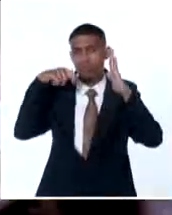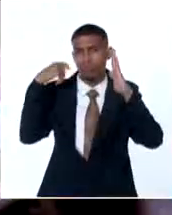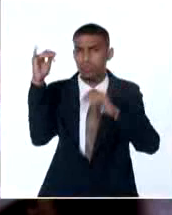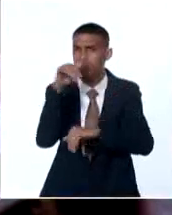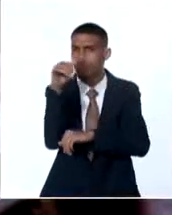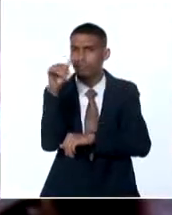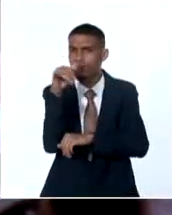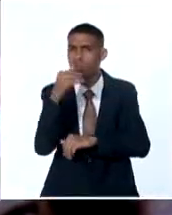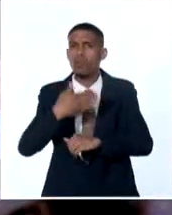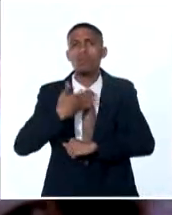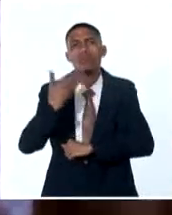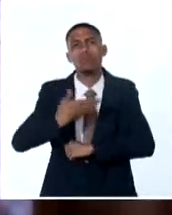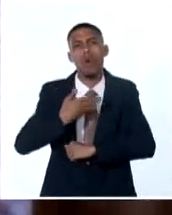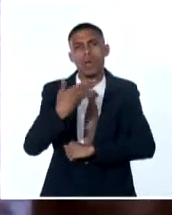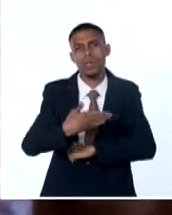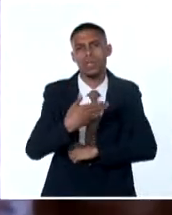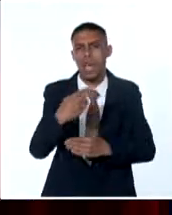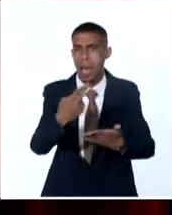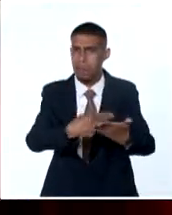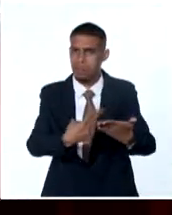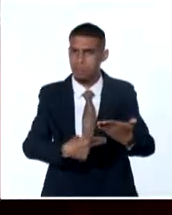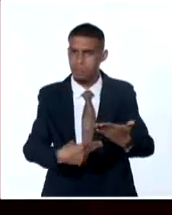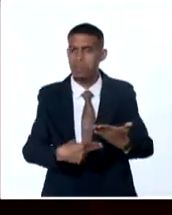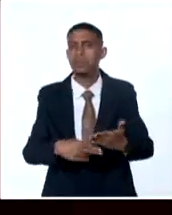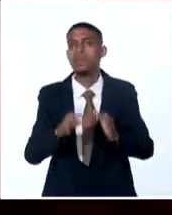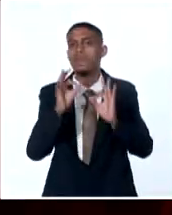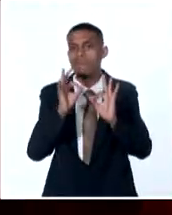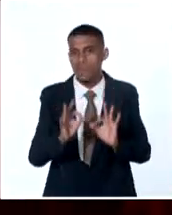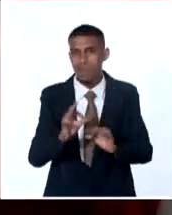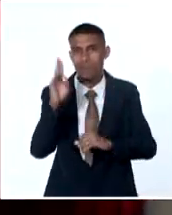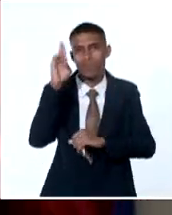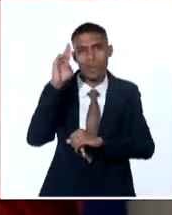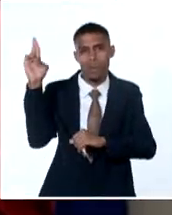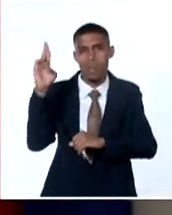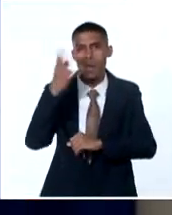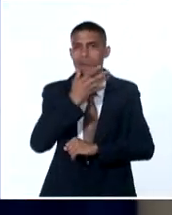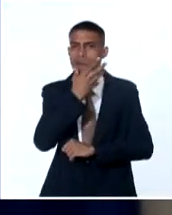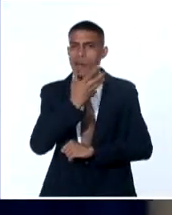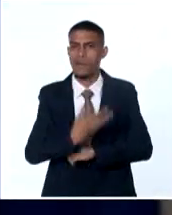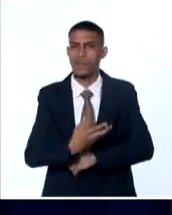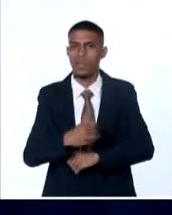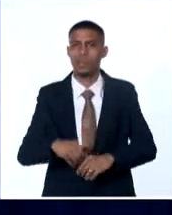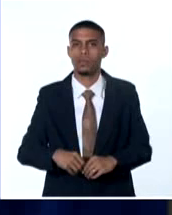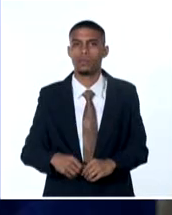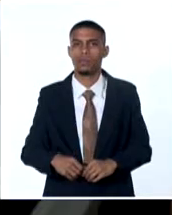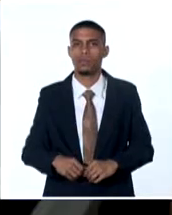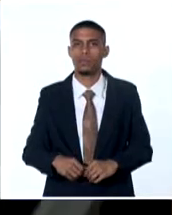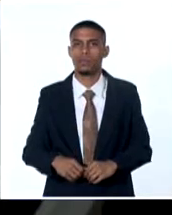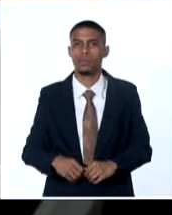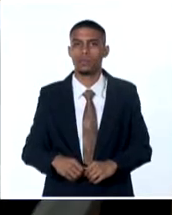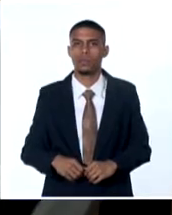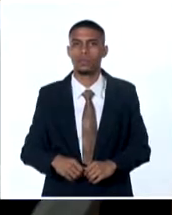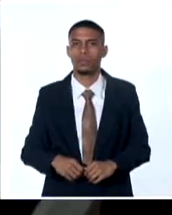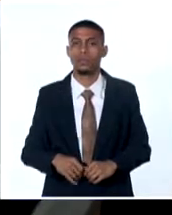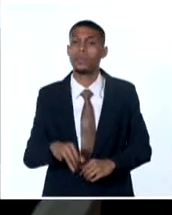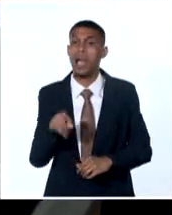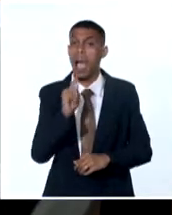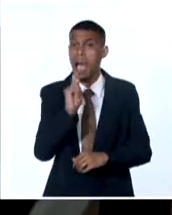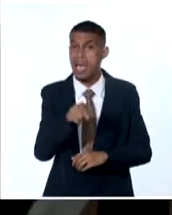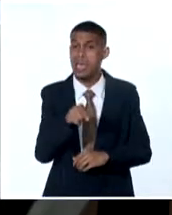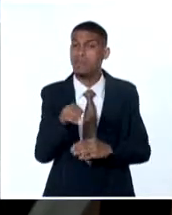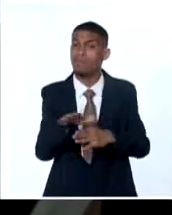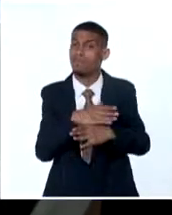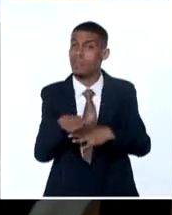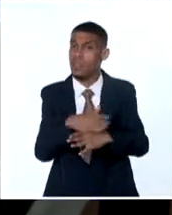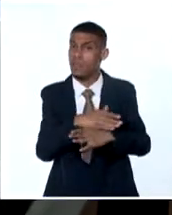oratoria fueron los tributos de los colaboradores cubanos en Venezuela a Fidel en una gala político-cultural que incluyó la presencia de varios